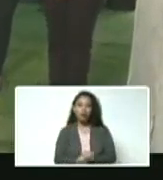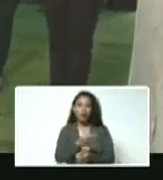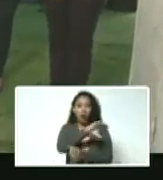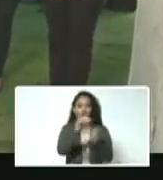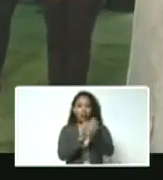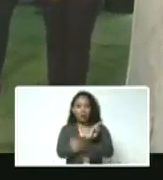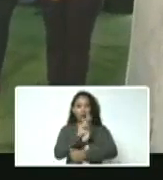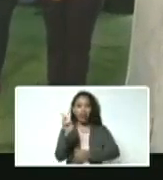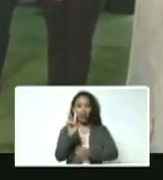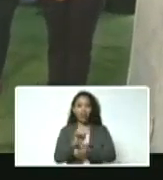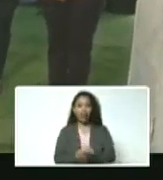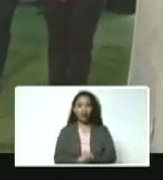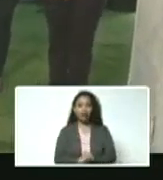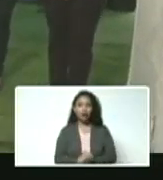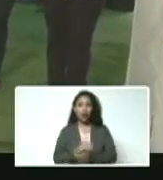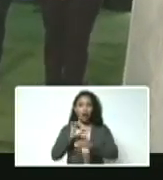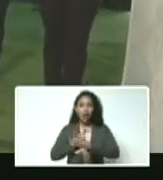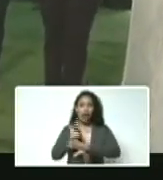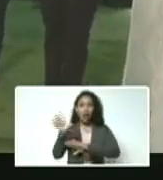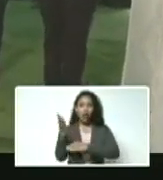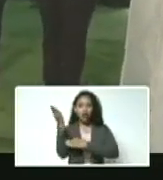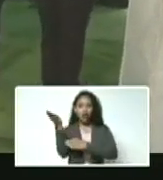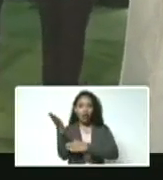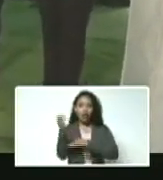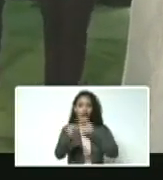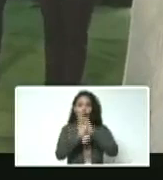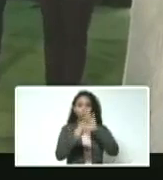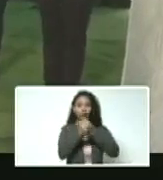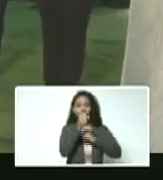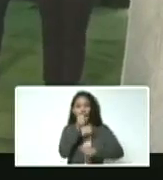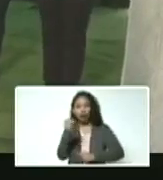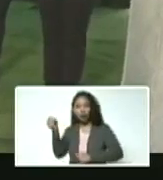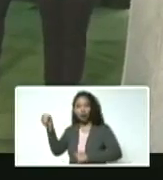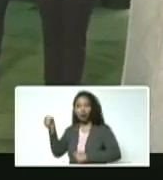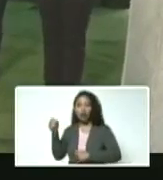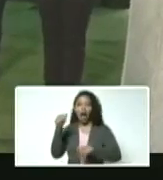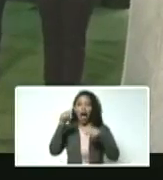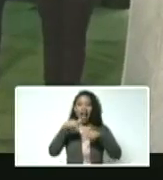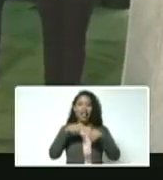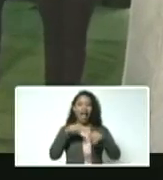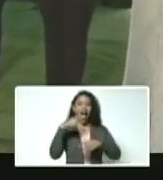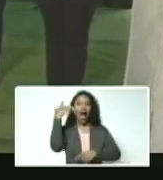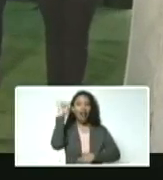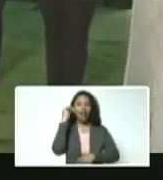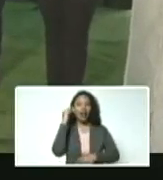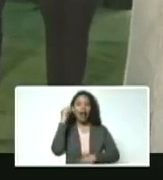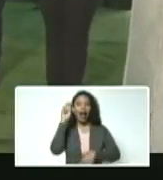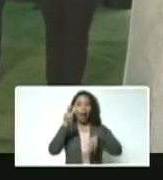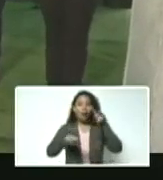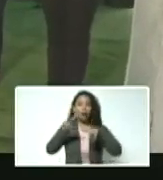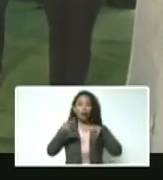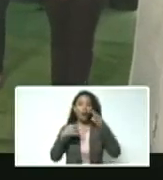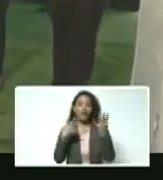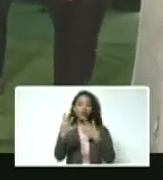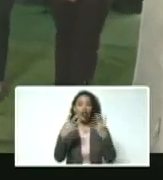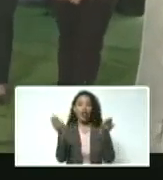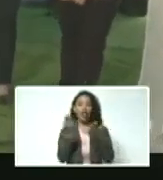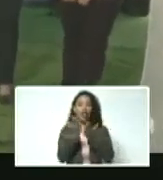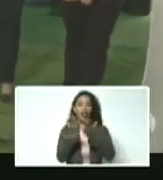vicepresidenta, la dejo para que usted sea la presentadora. Aquí tenemos Expoferia Escolar.